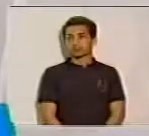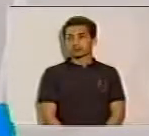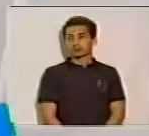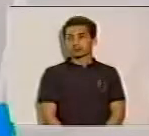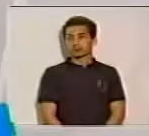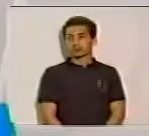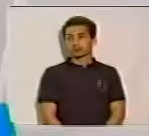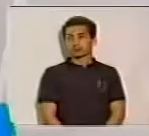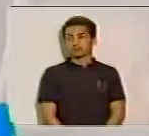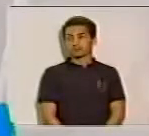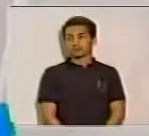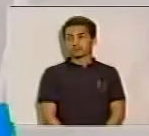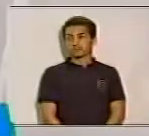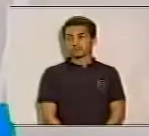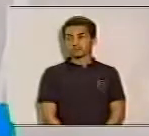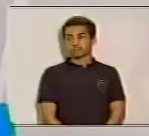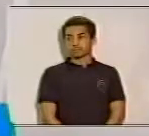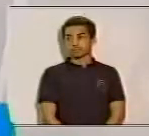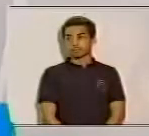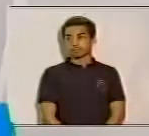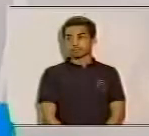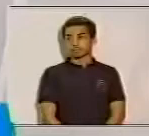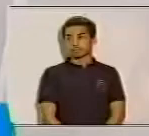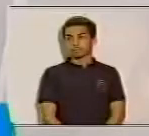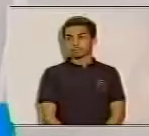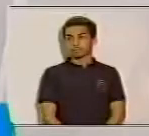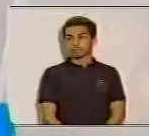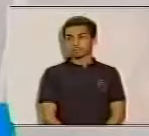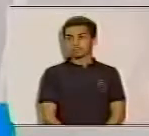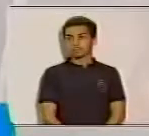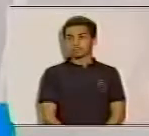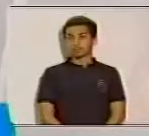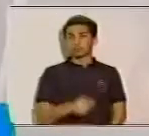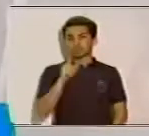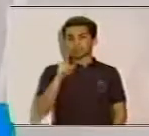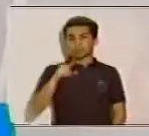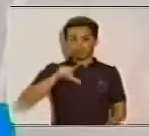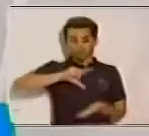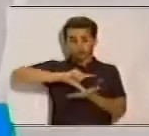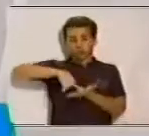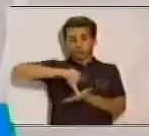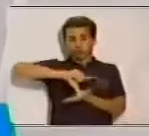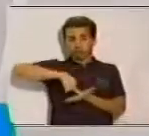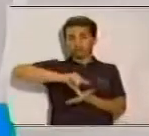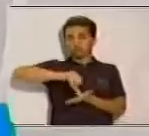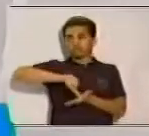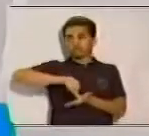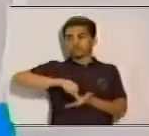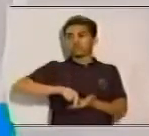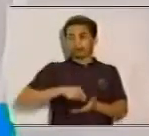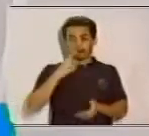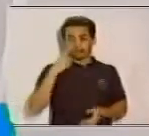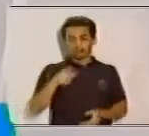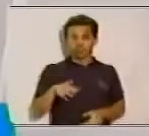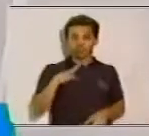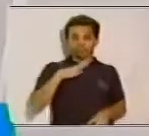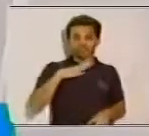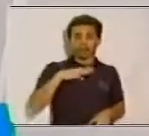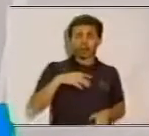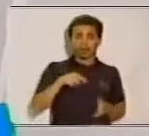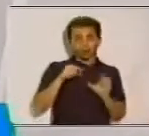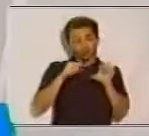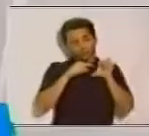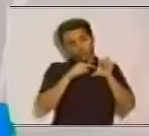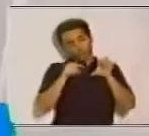Agarren su compás, por favor. Y ustedes ya saben que aquí tienen un radio de 5